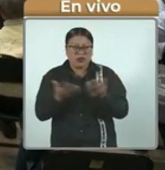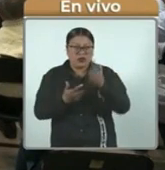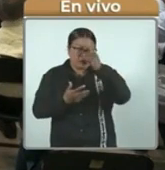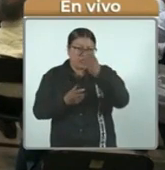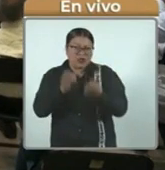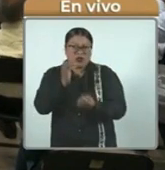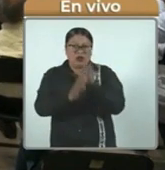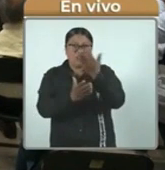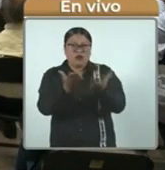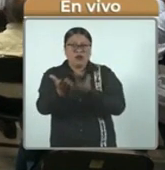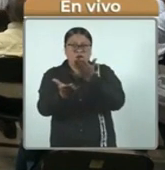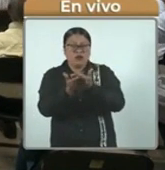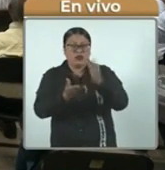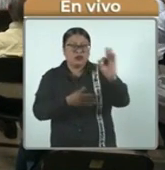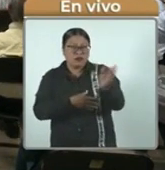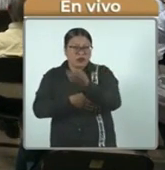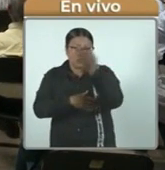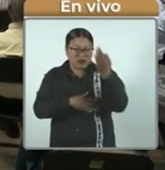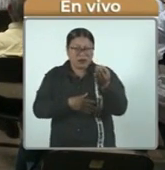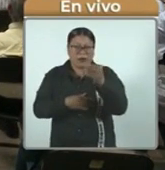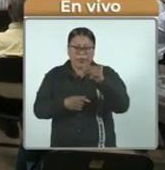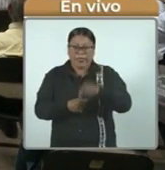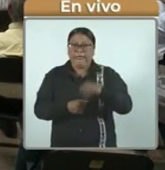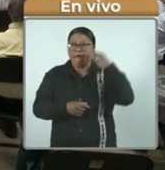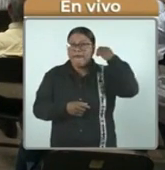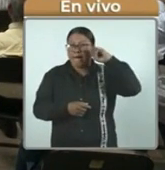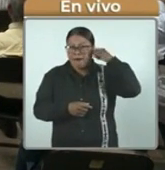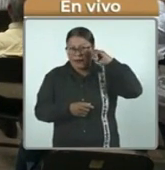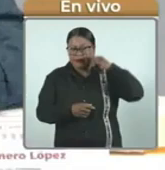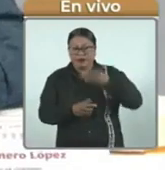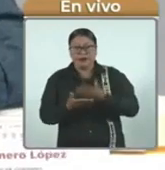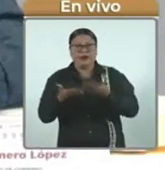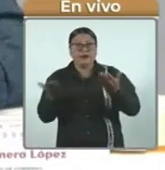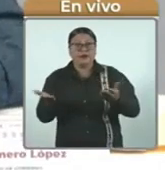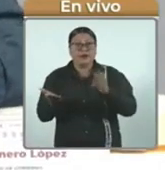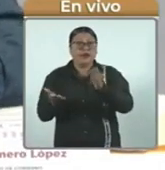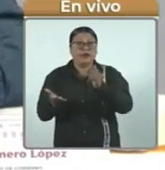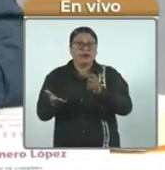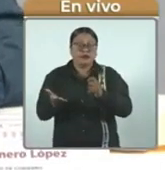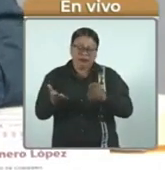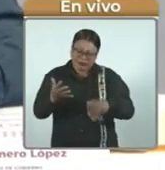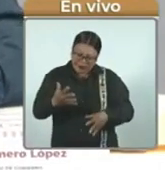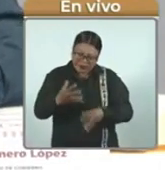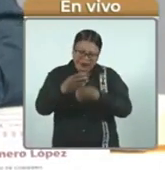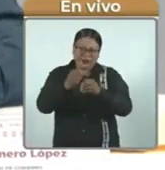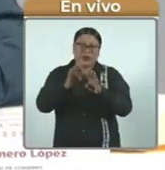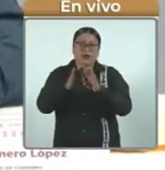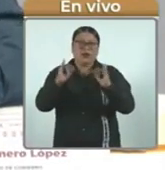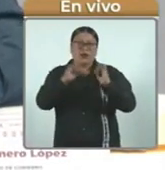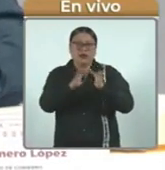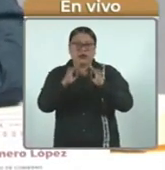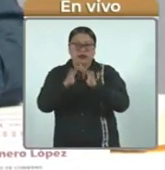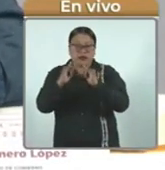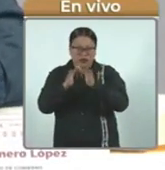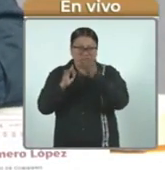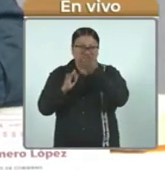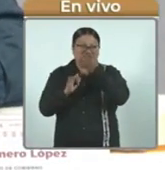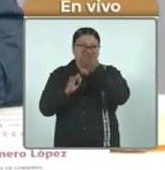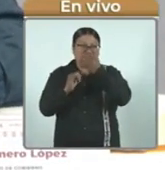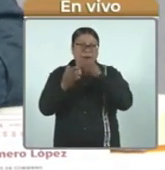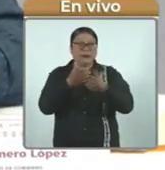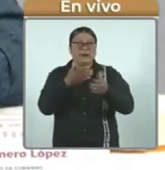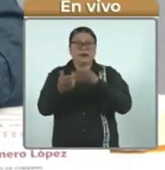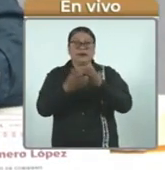nueva propuesta federal al equipo en Oaxaca. Entonces, ¿qué sigue? Alinear las instituciones al